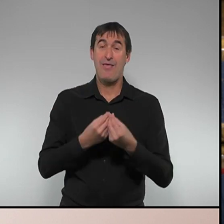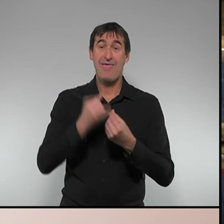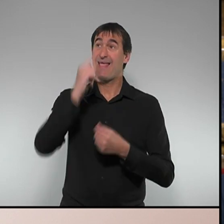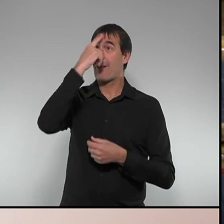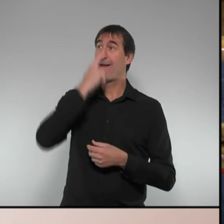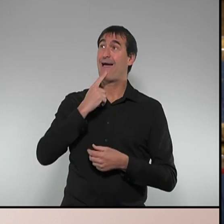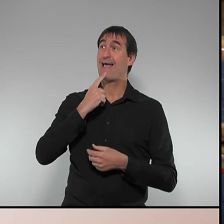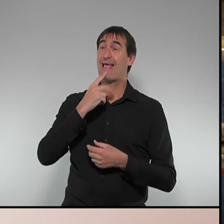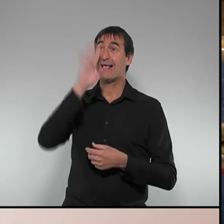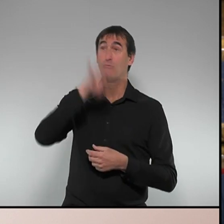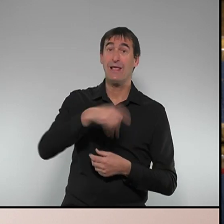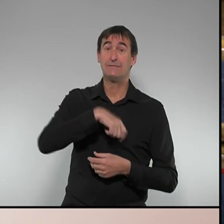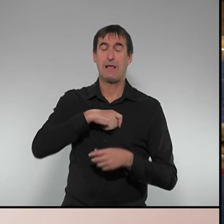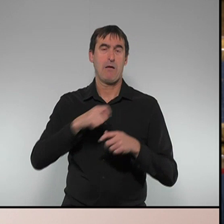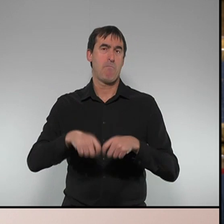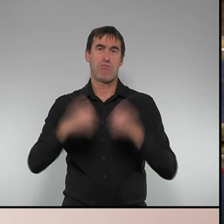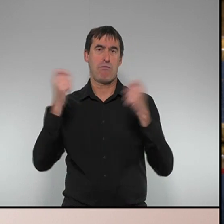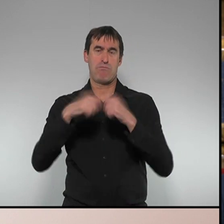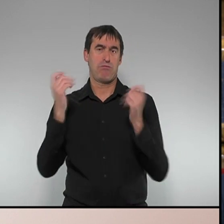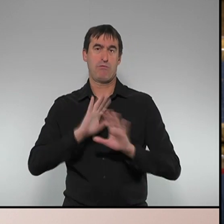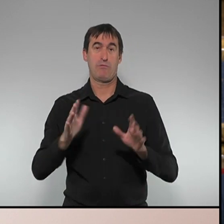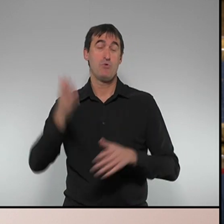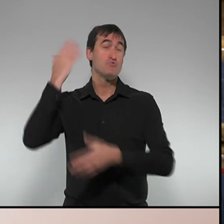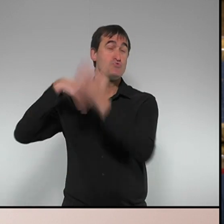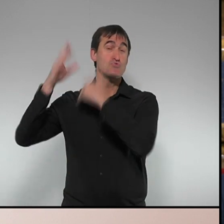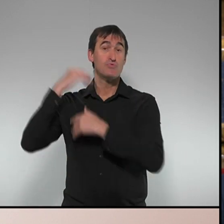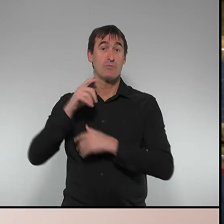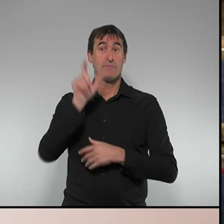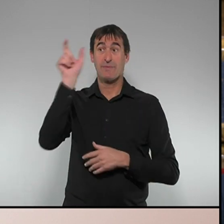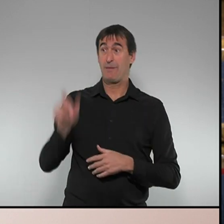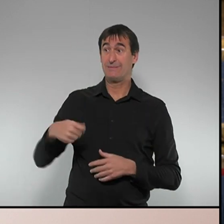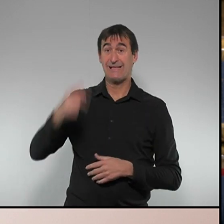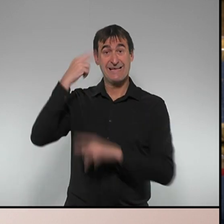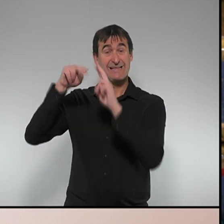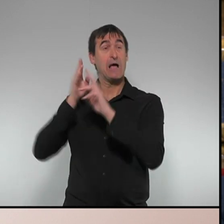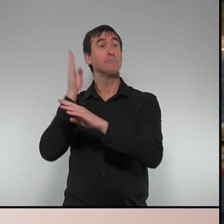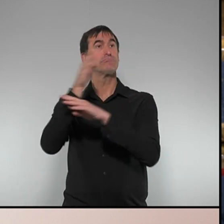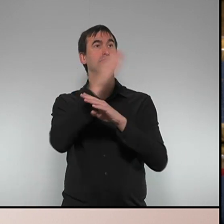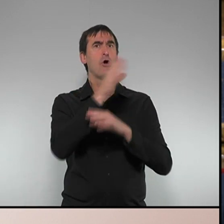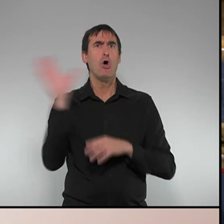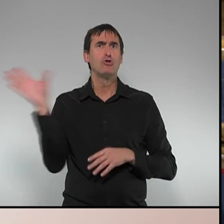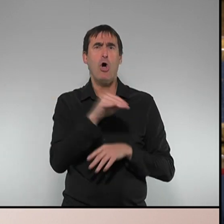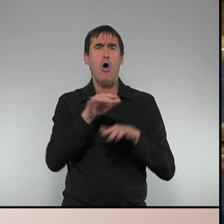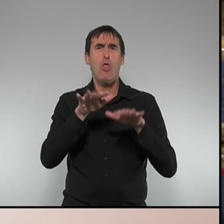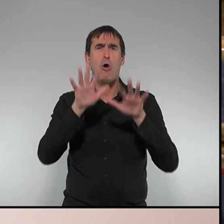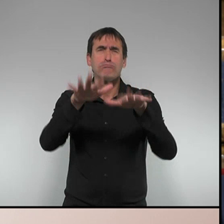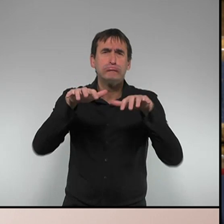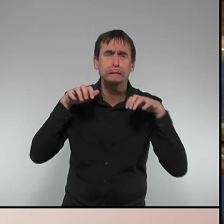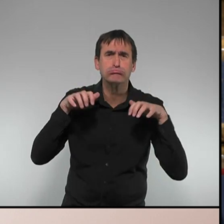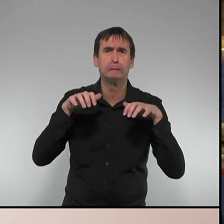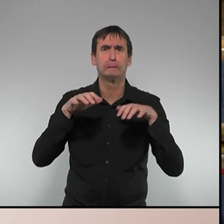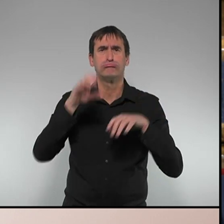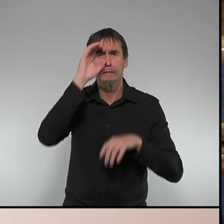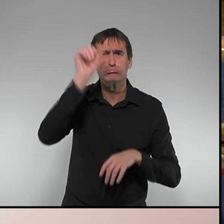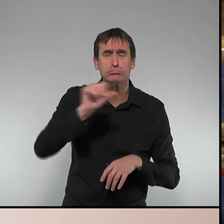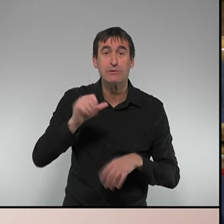y España. Hubo tiempos en que al presidente de la Generalitat le recibían en todo el mundo. Hoy, su querido amigo, el señor Sánchez,